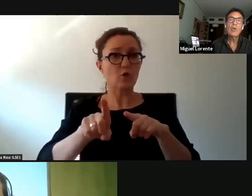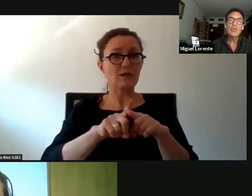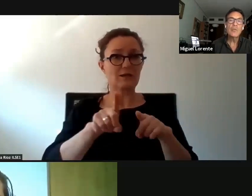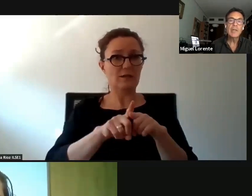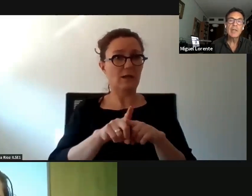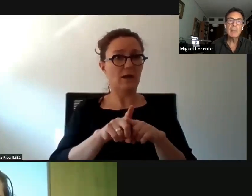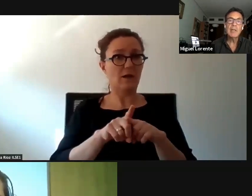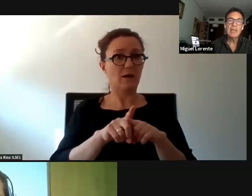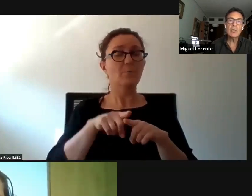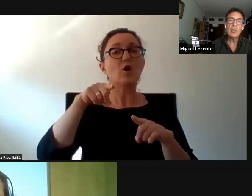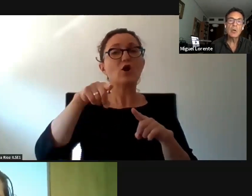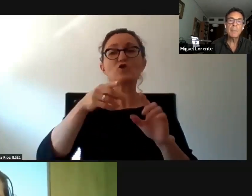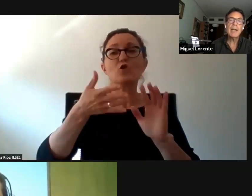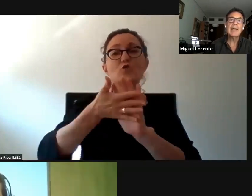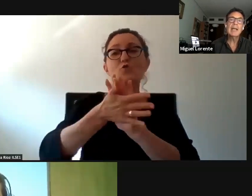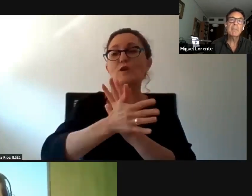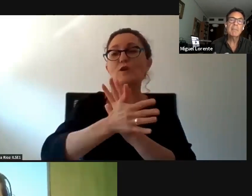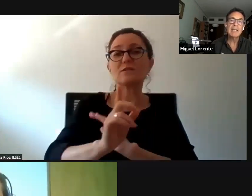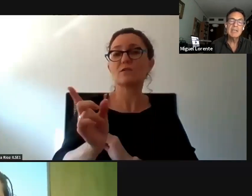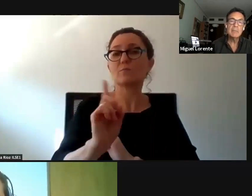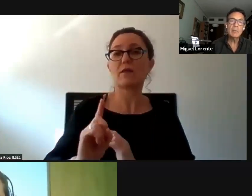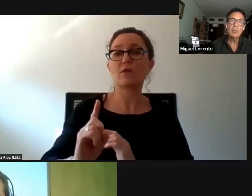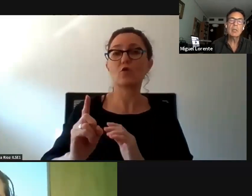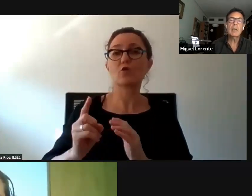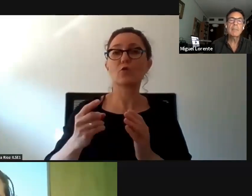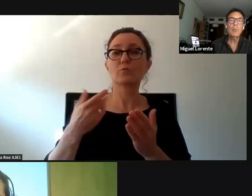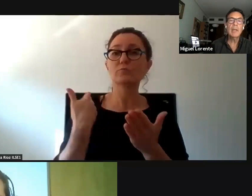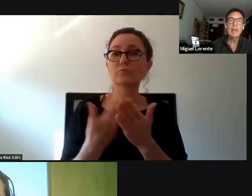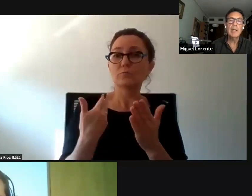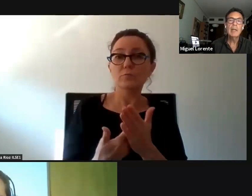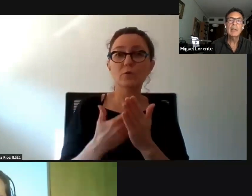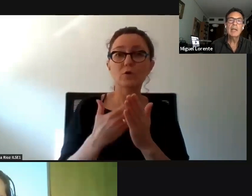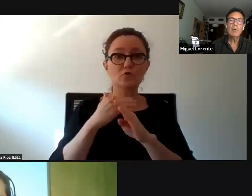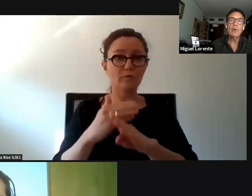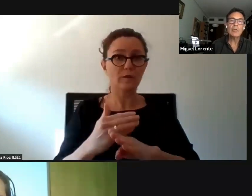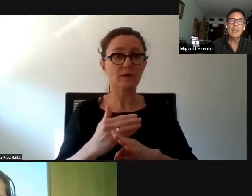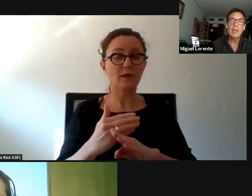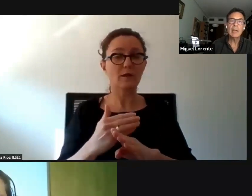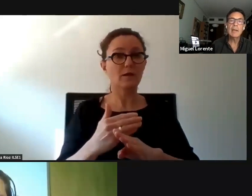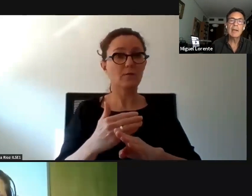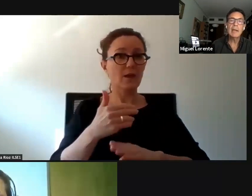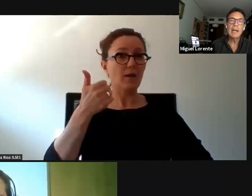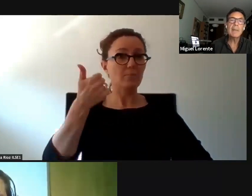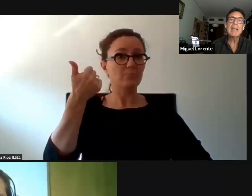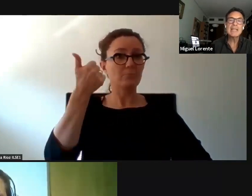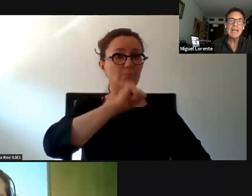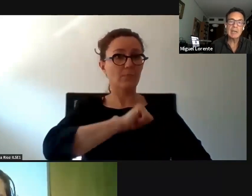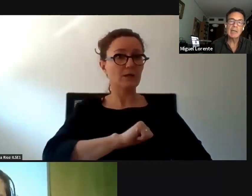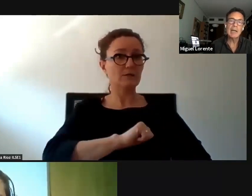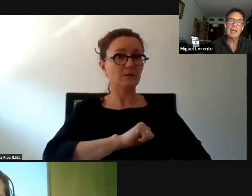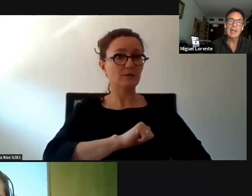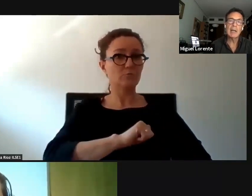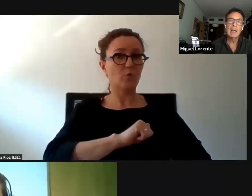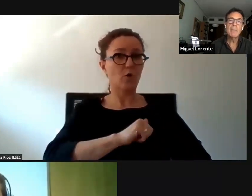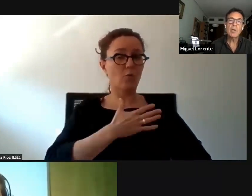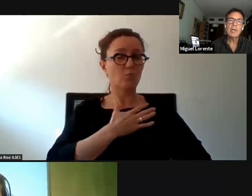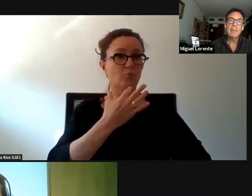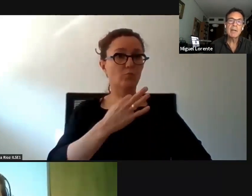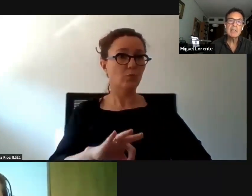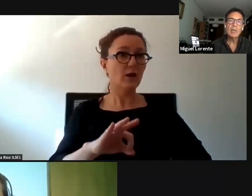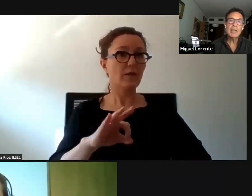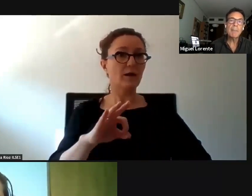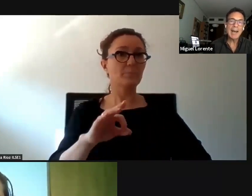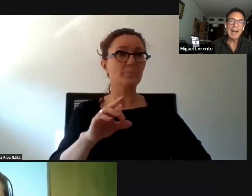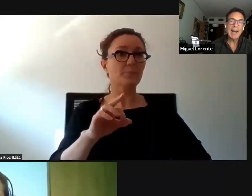un argumento lo suficientemente sólido para que el machismo pueda, digamos, repensar la